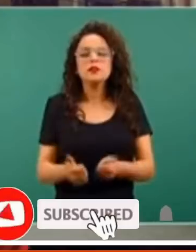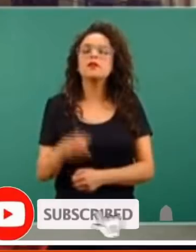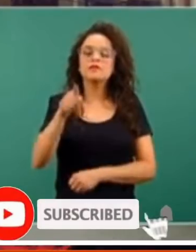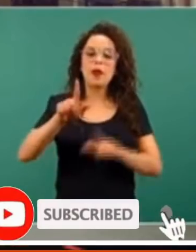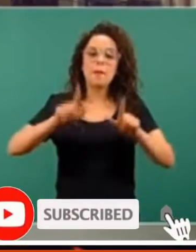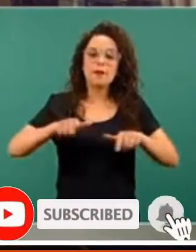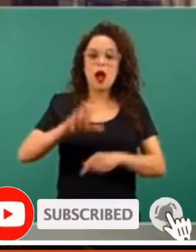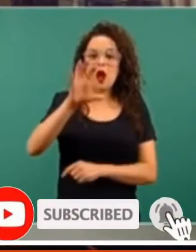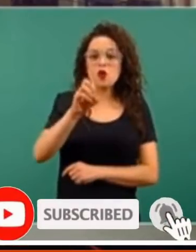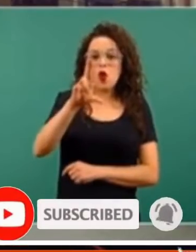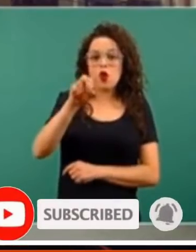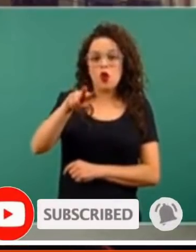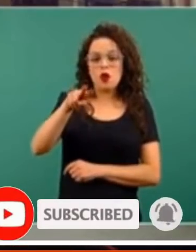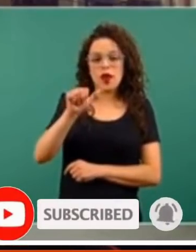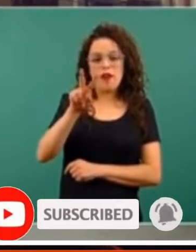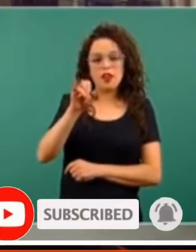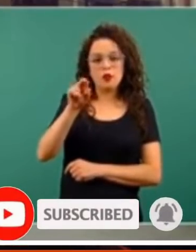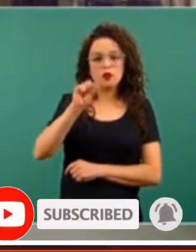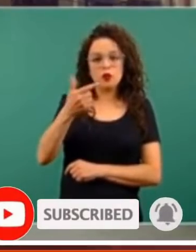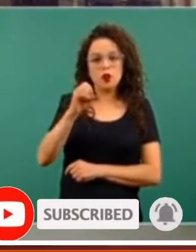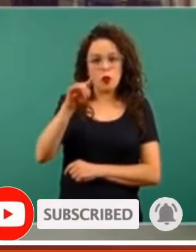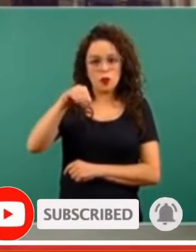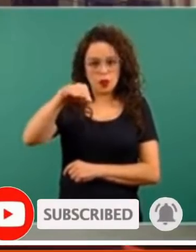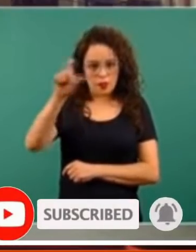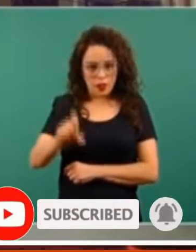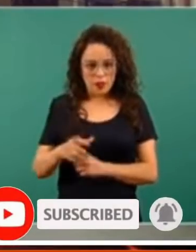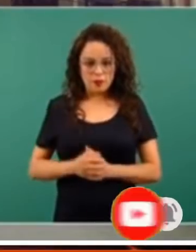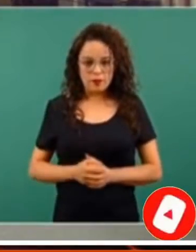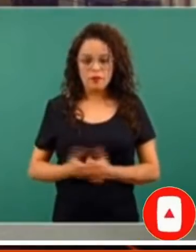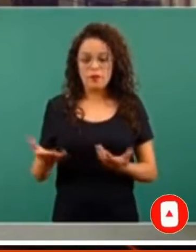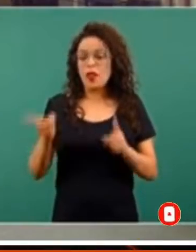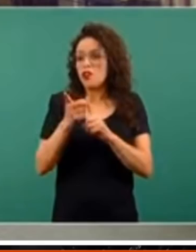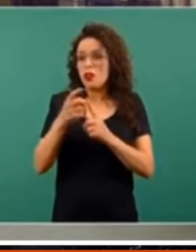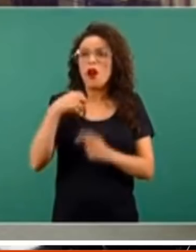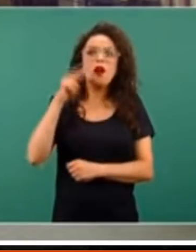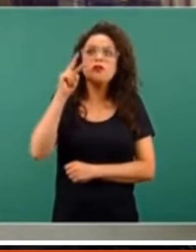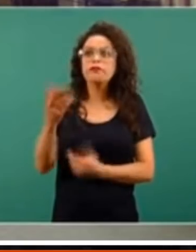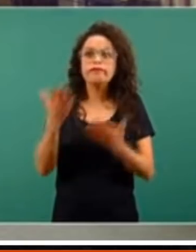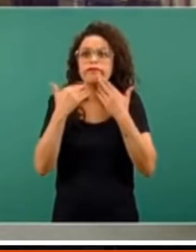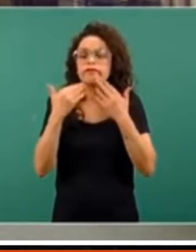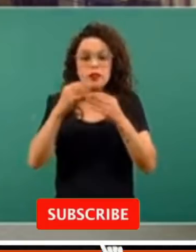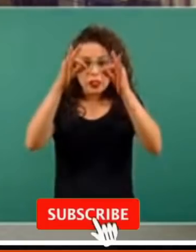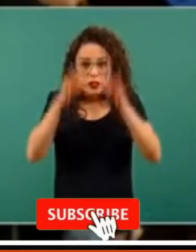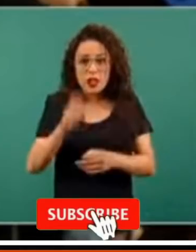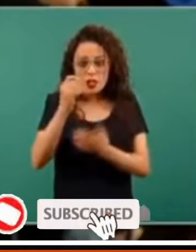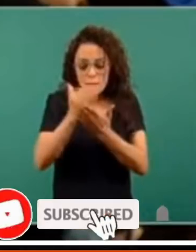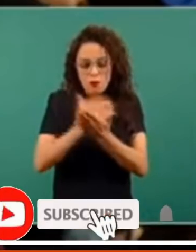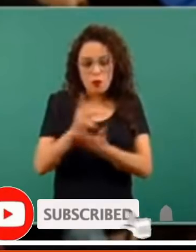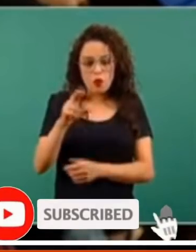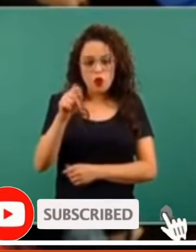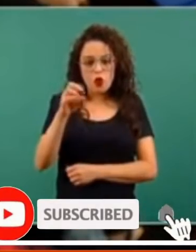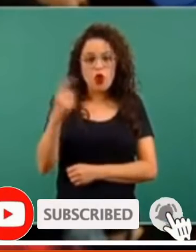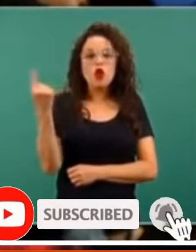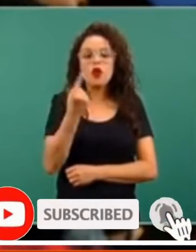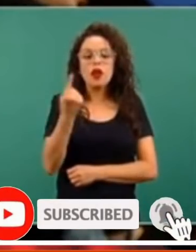no están los, perdón, sí, perfecto, gracias. Ahorita lo ilustramos con mucho gusto. Para checarlo, porque no veo el protocolo así de qué es lo que hay que